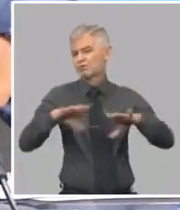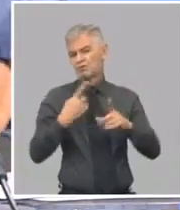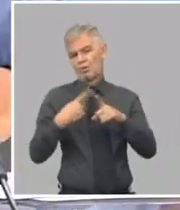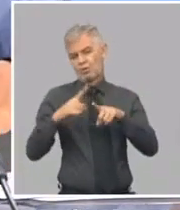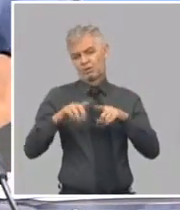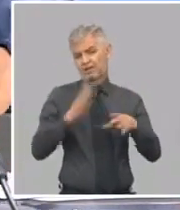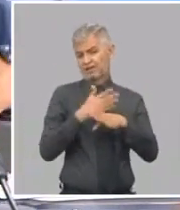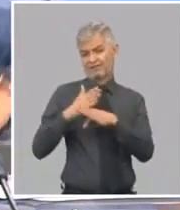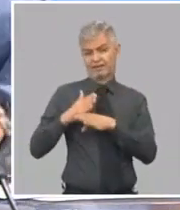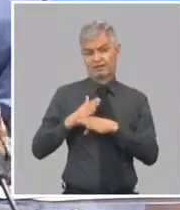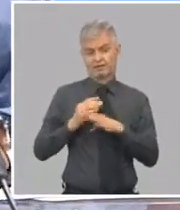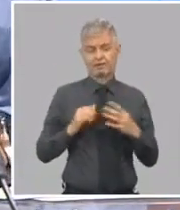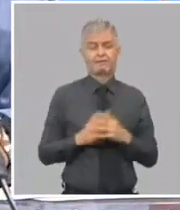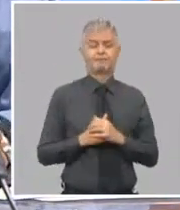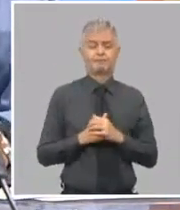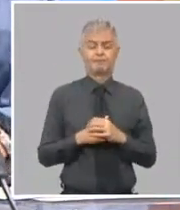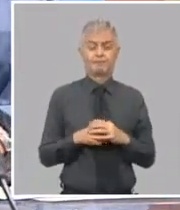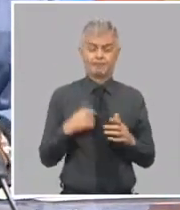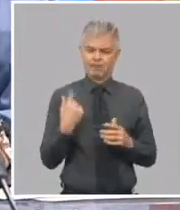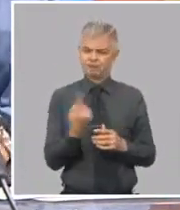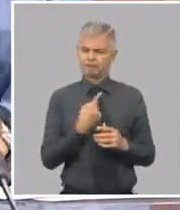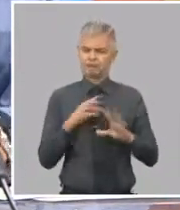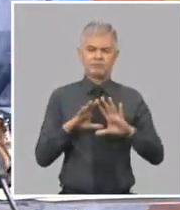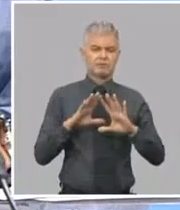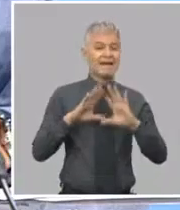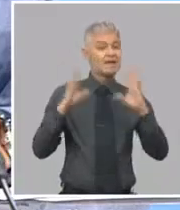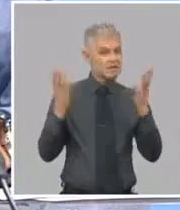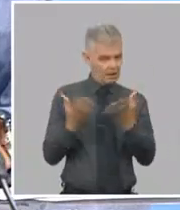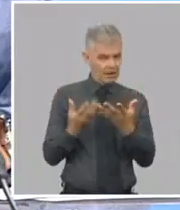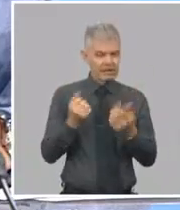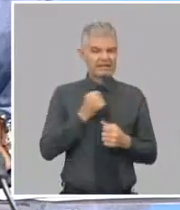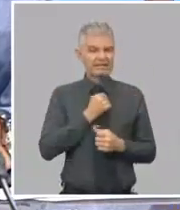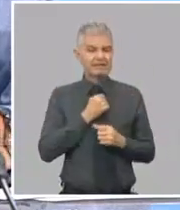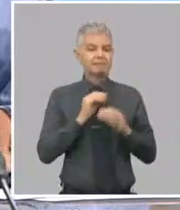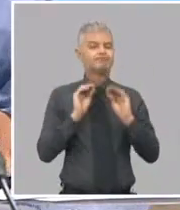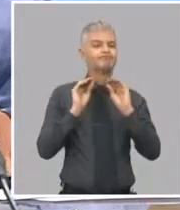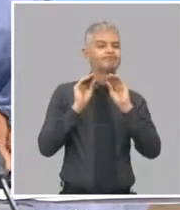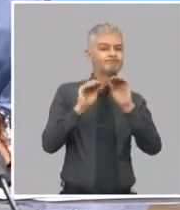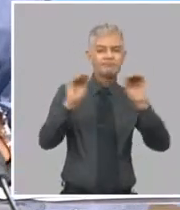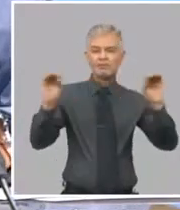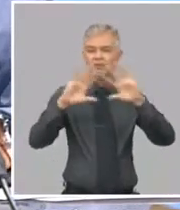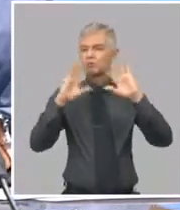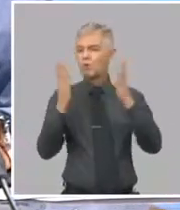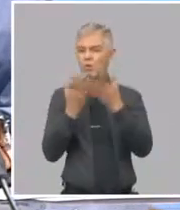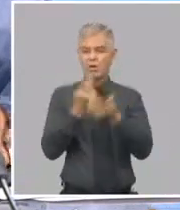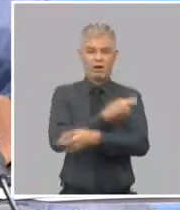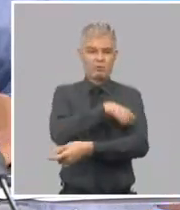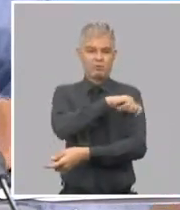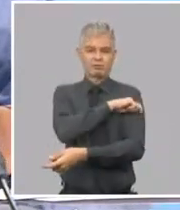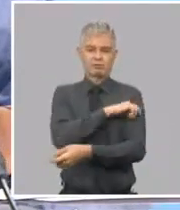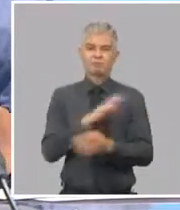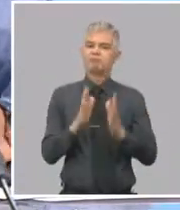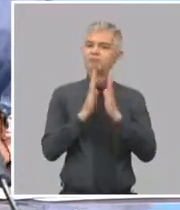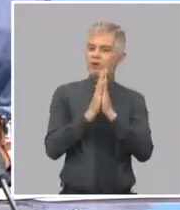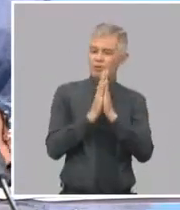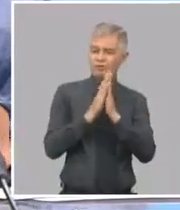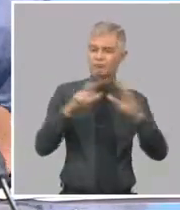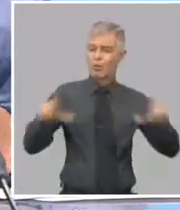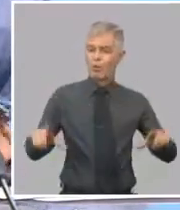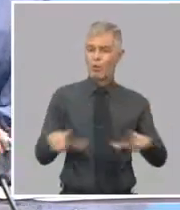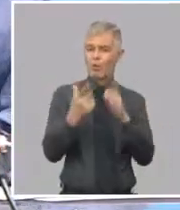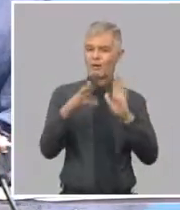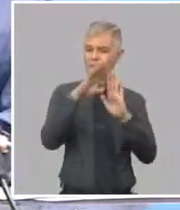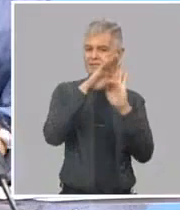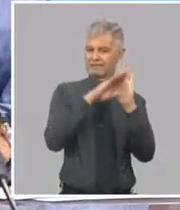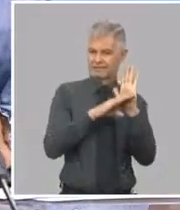nosotros de manera general hacemos un llamado a la población a cumplir las medidas que